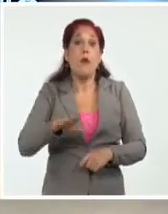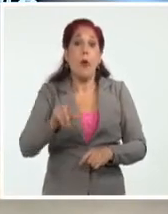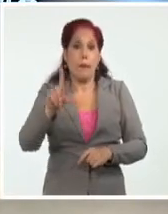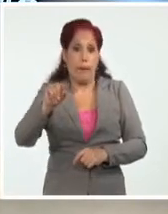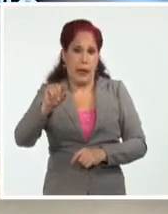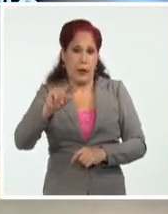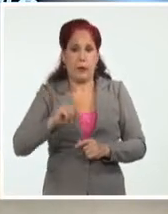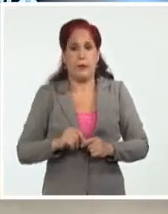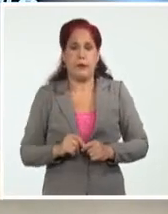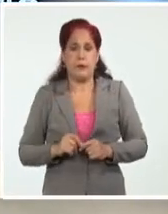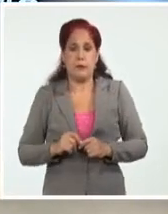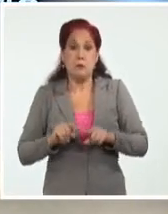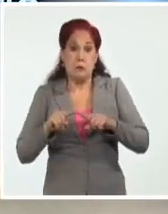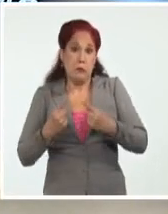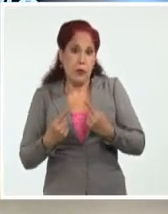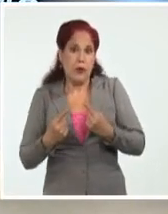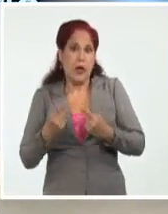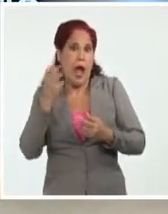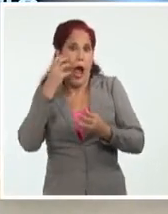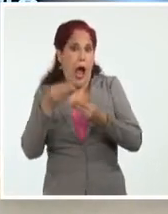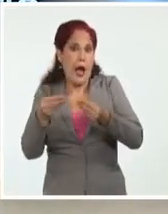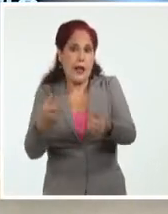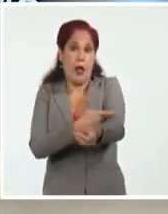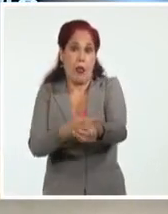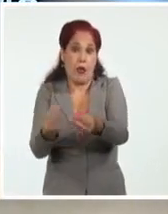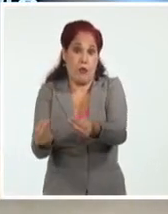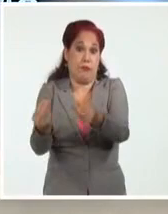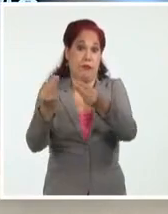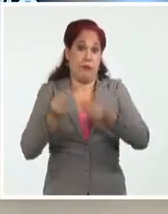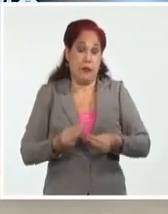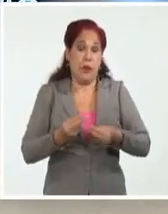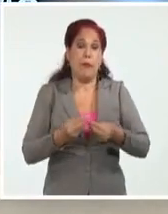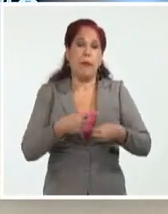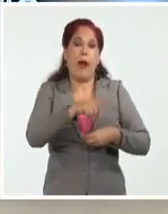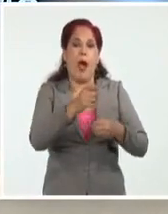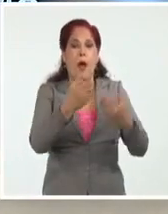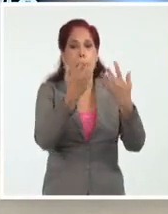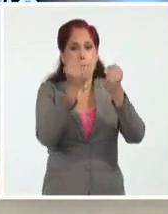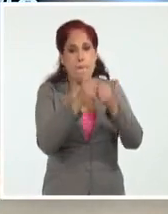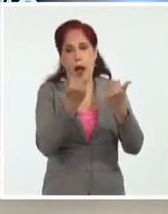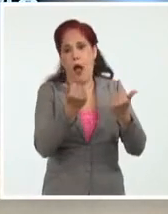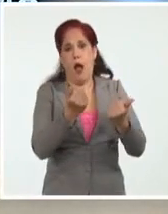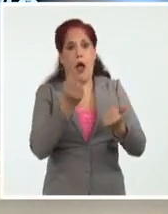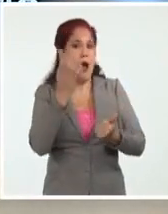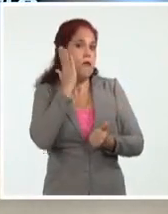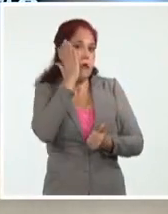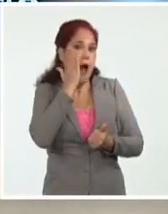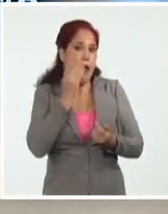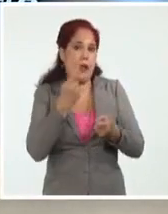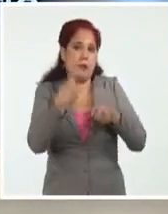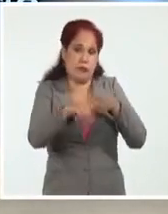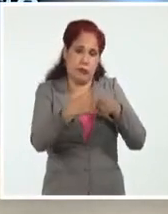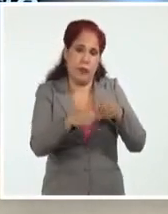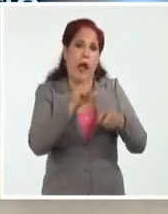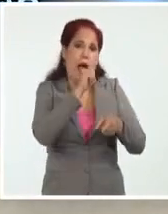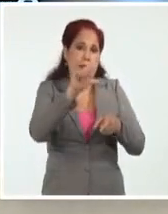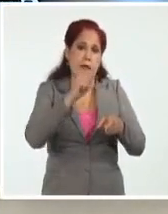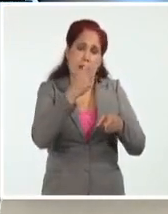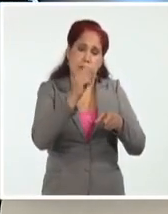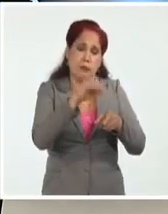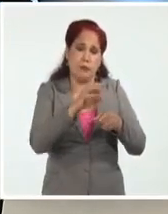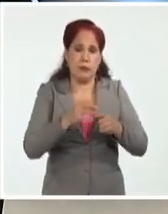más bajos, porque la materia prima fundamental es donada, pero hay otros elementos que inciden en la confección o en la elaboración, para decirlo